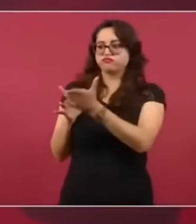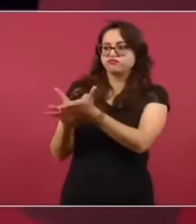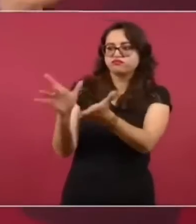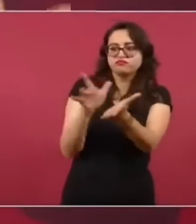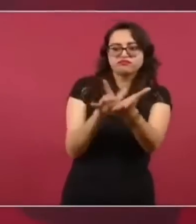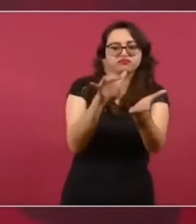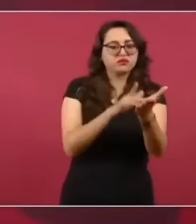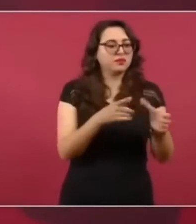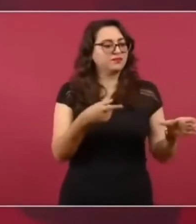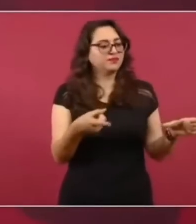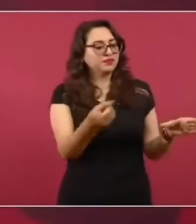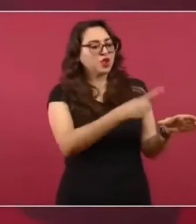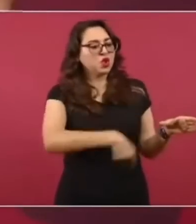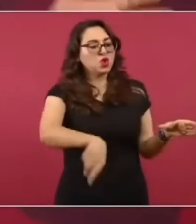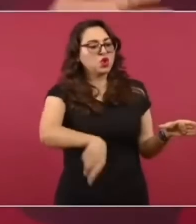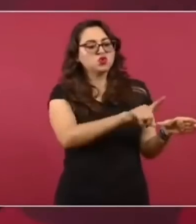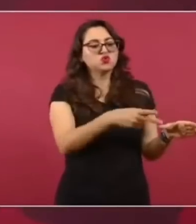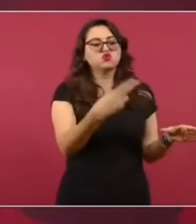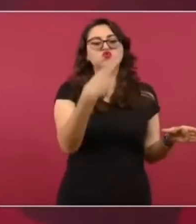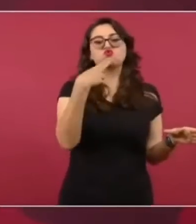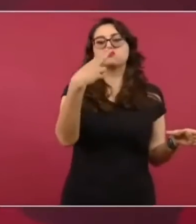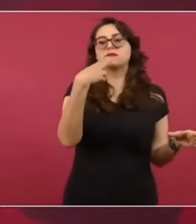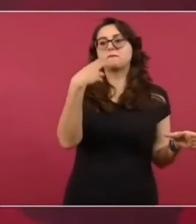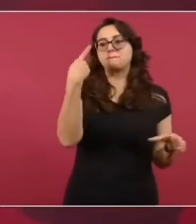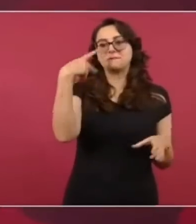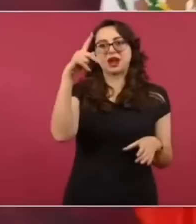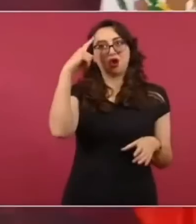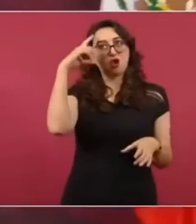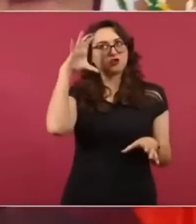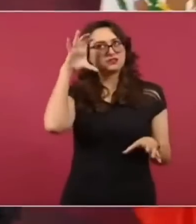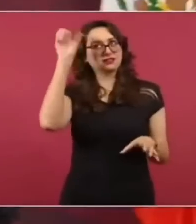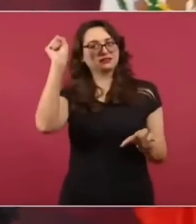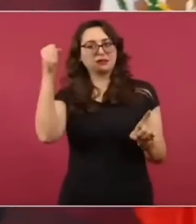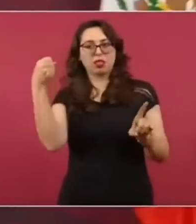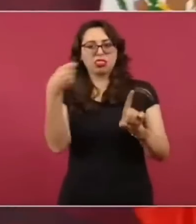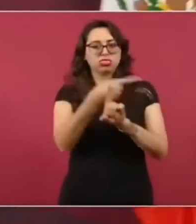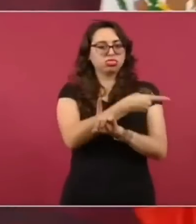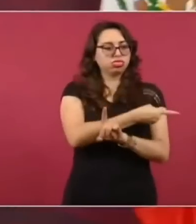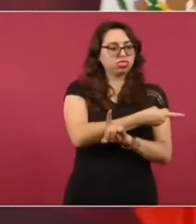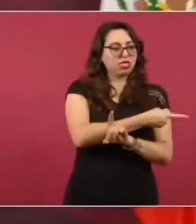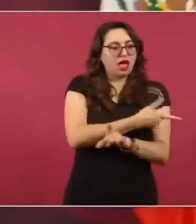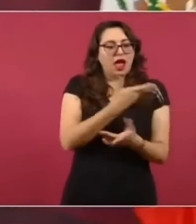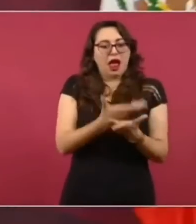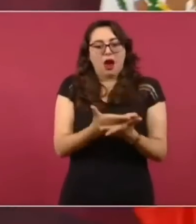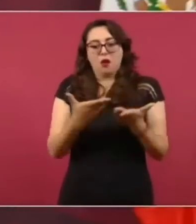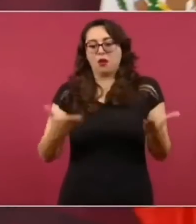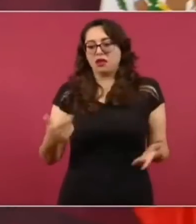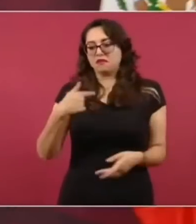Tengo que usar generosidad, tengo que usar fraternidad, tengo que usar humanismo,